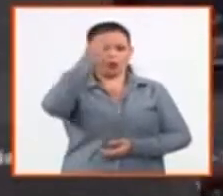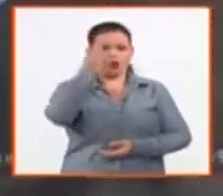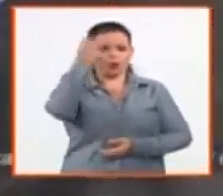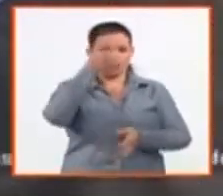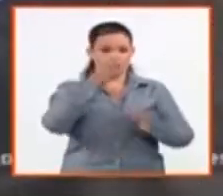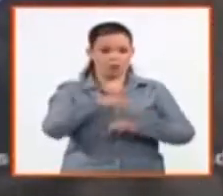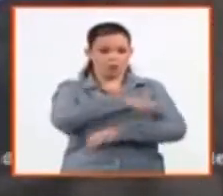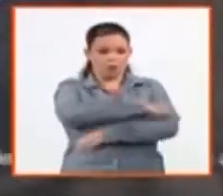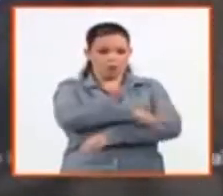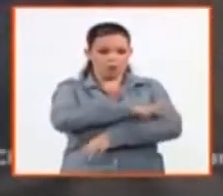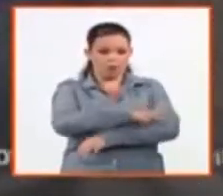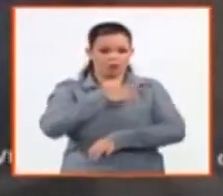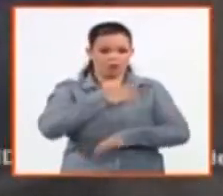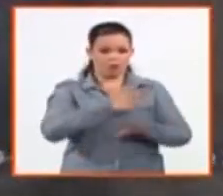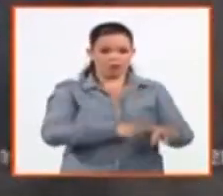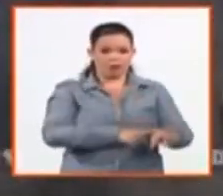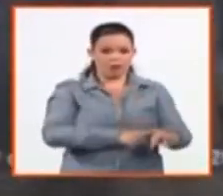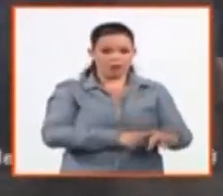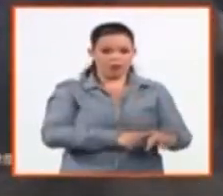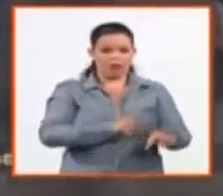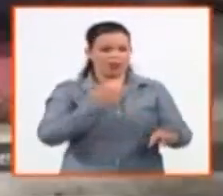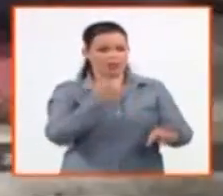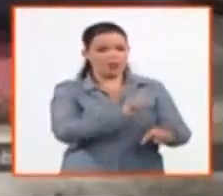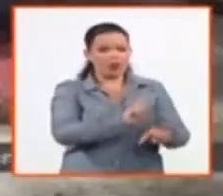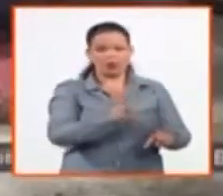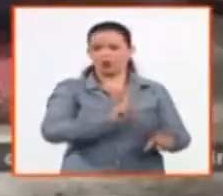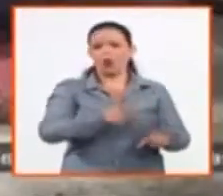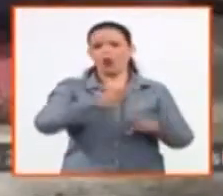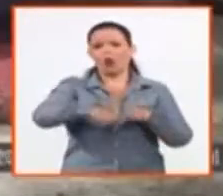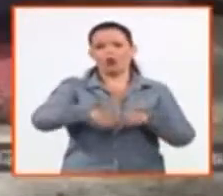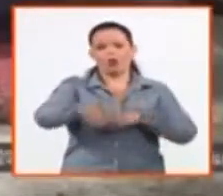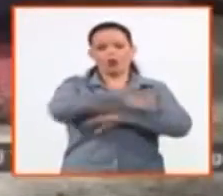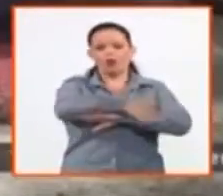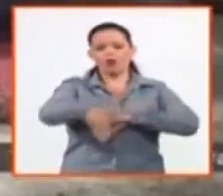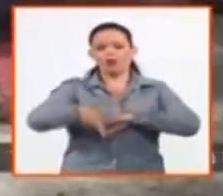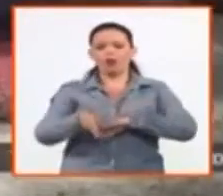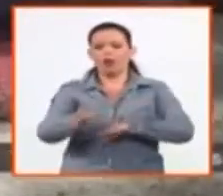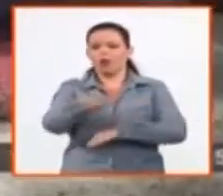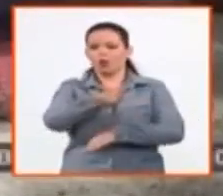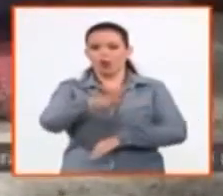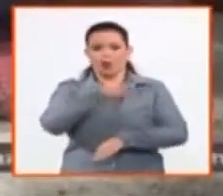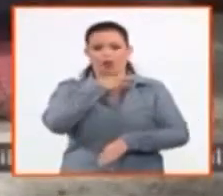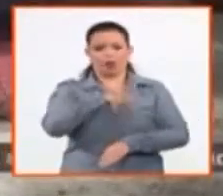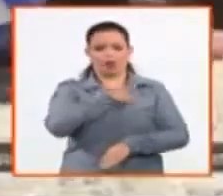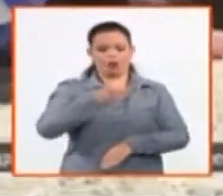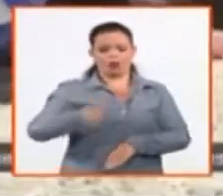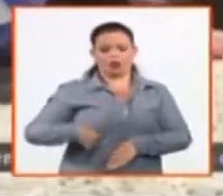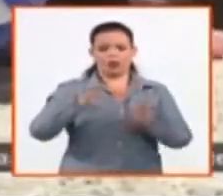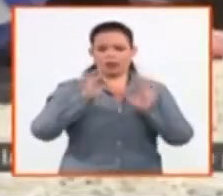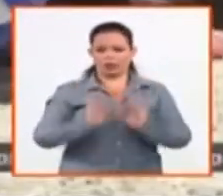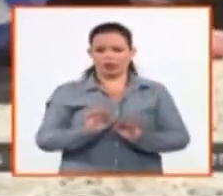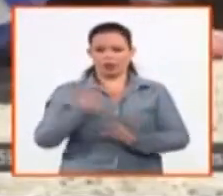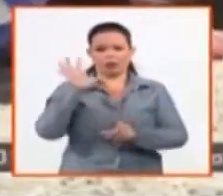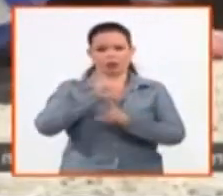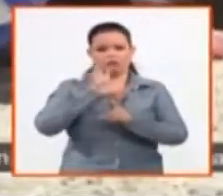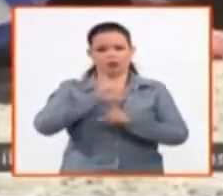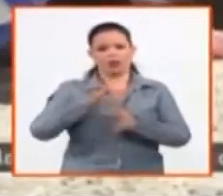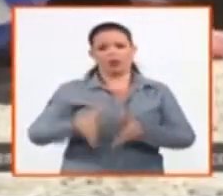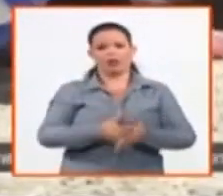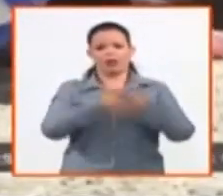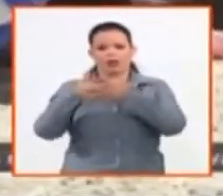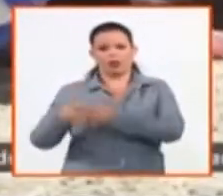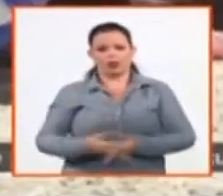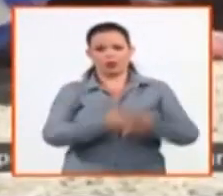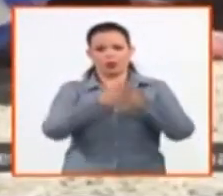frontera. Entre ellos, China, país que ha criticado a Estados Unidos por su política fallida tras 20 años de guerra y 2 billones de dólares gastados